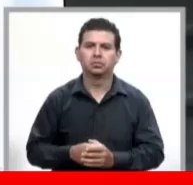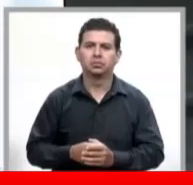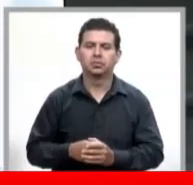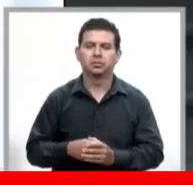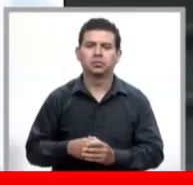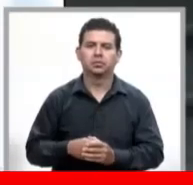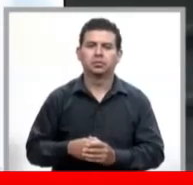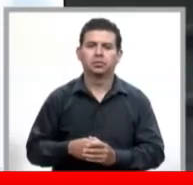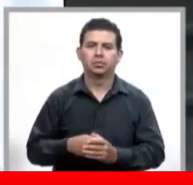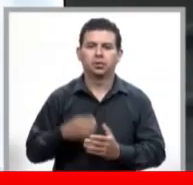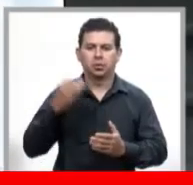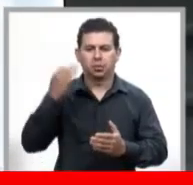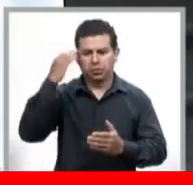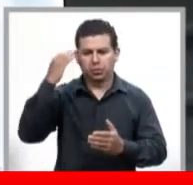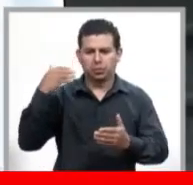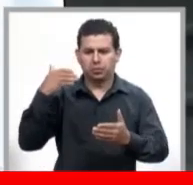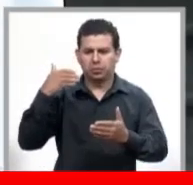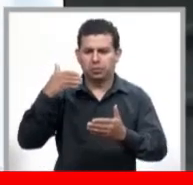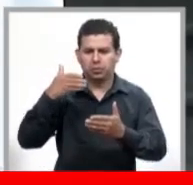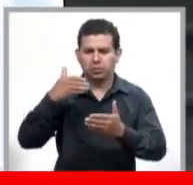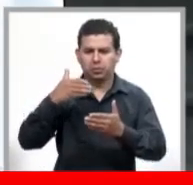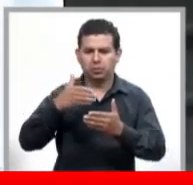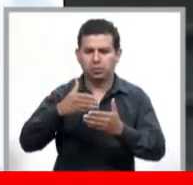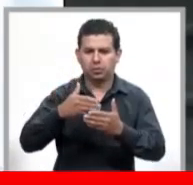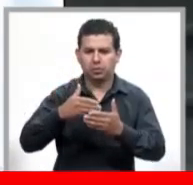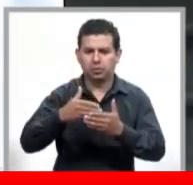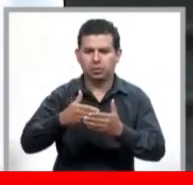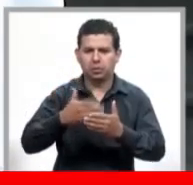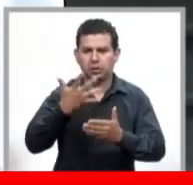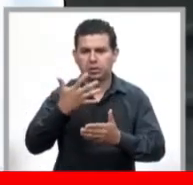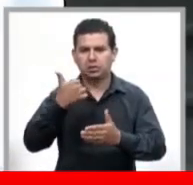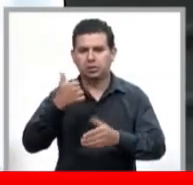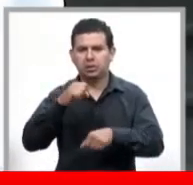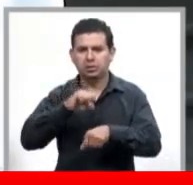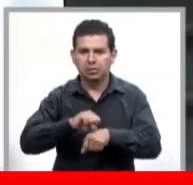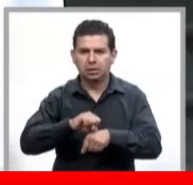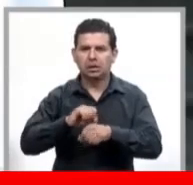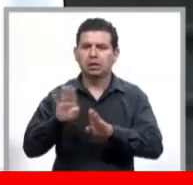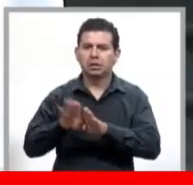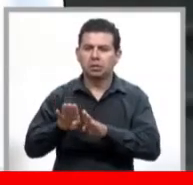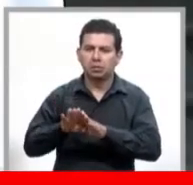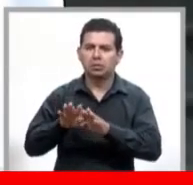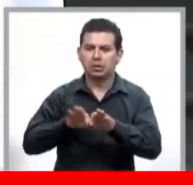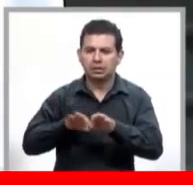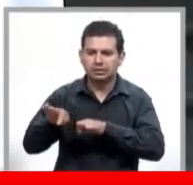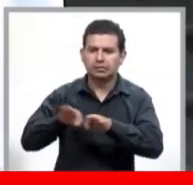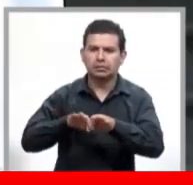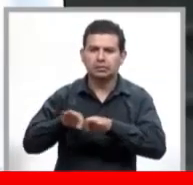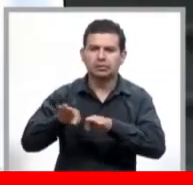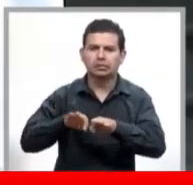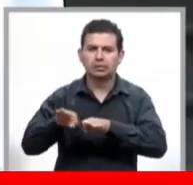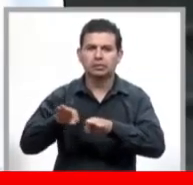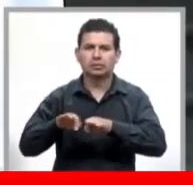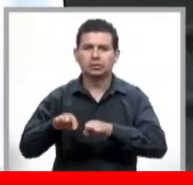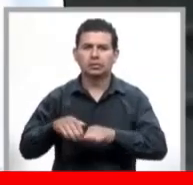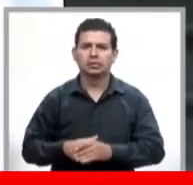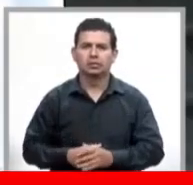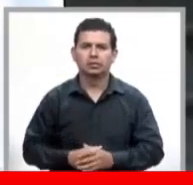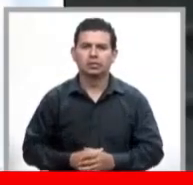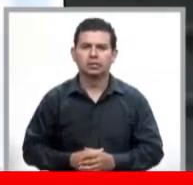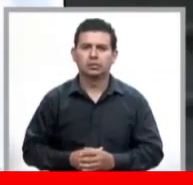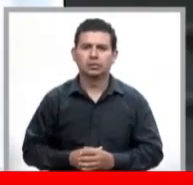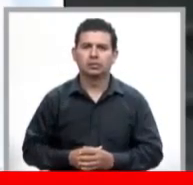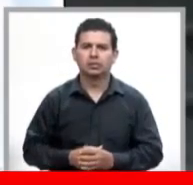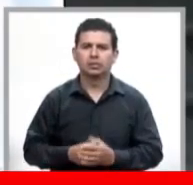tardamos en estas 5 a 6 semanas que arrancamos las acciones en llegar